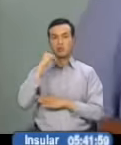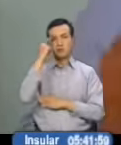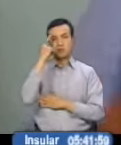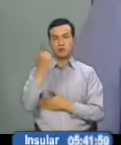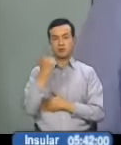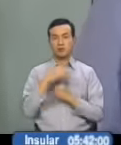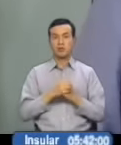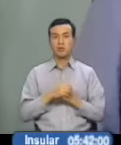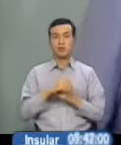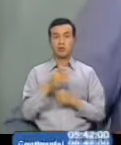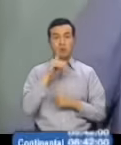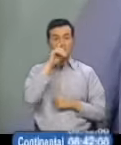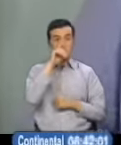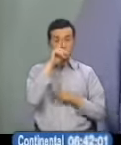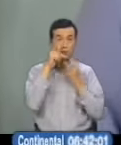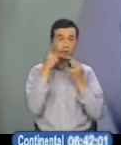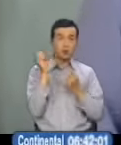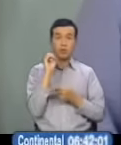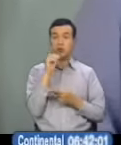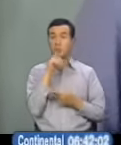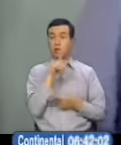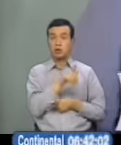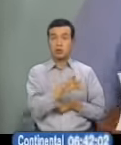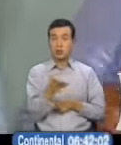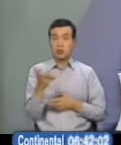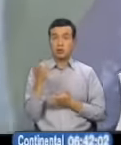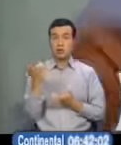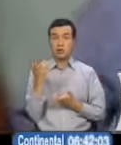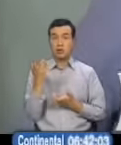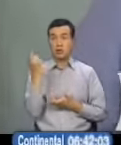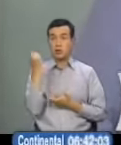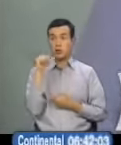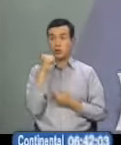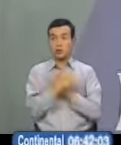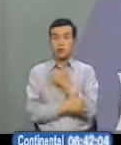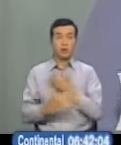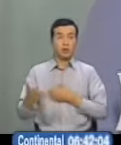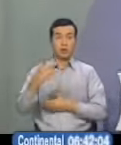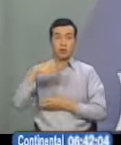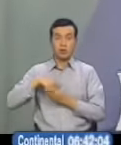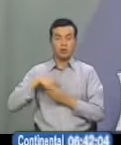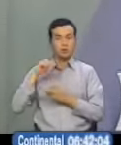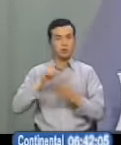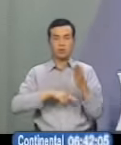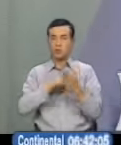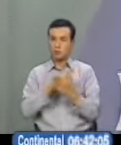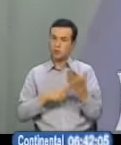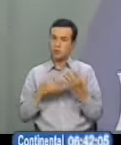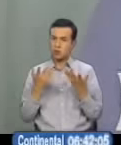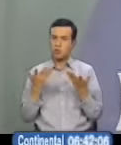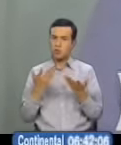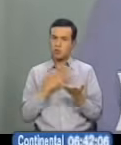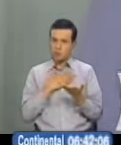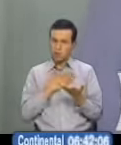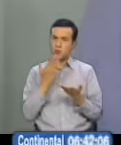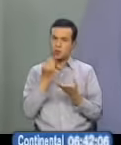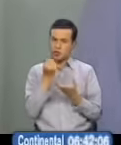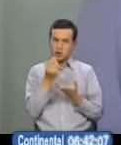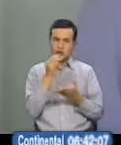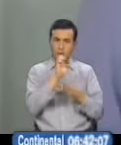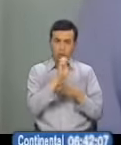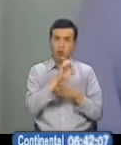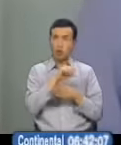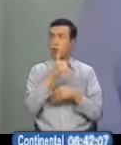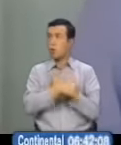Que ningún funcionario público o que quiera ser funcionario público tenga dinero en paraísos fiscales fuera del país, justamente para traer el propio recurso al país. Eso